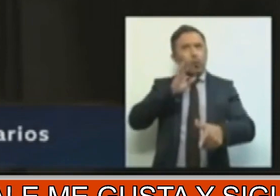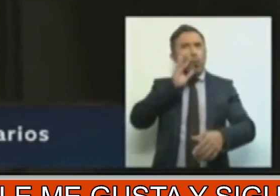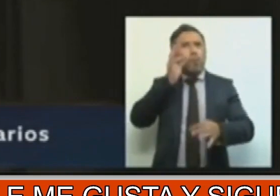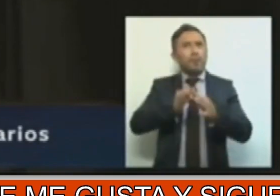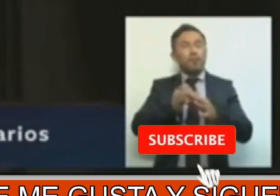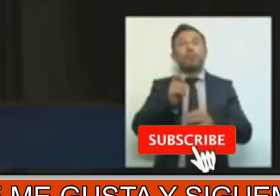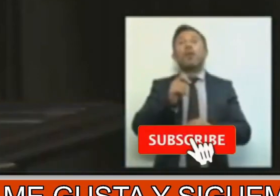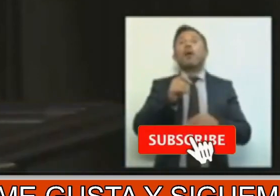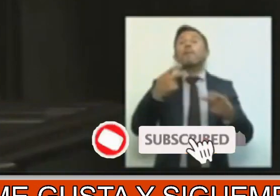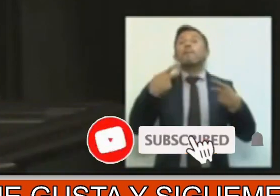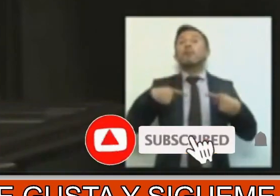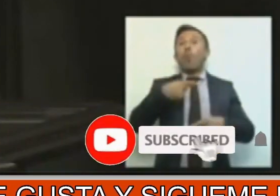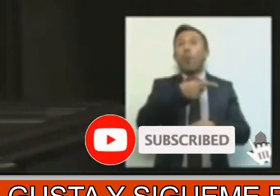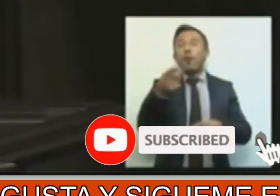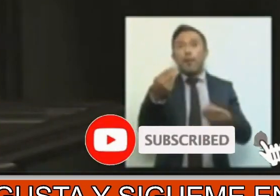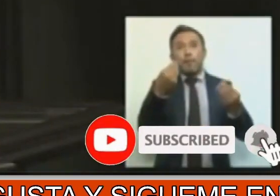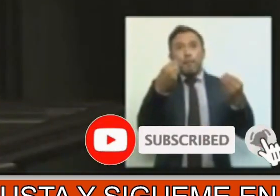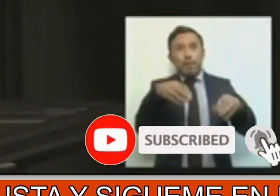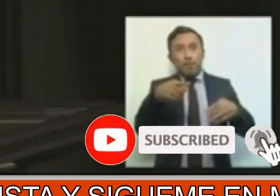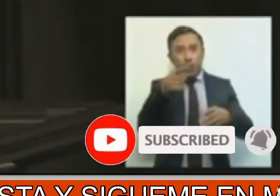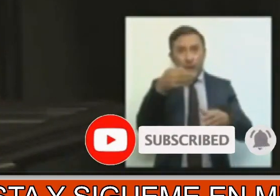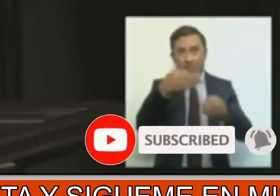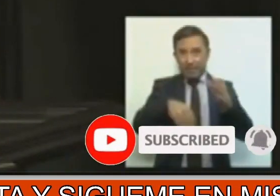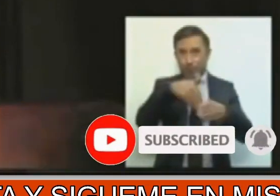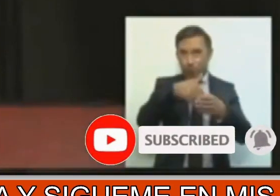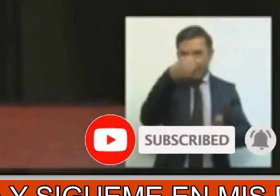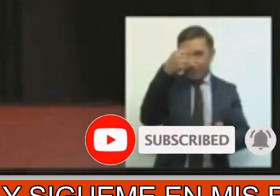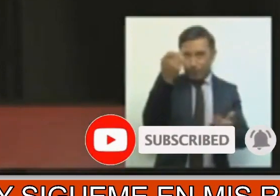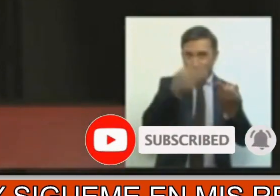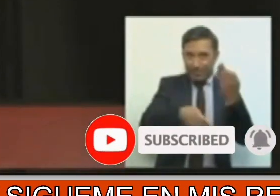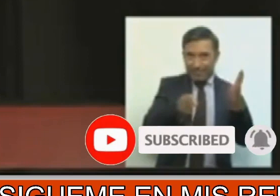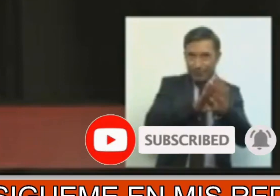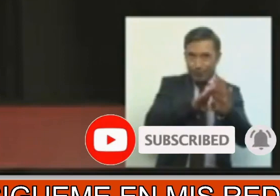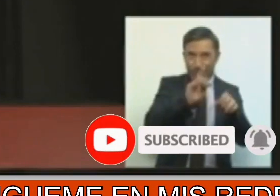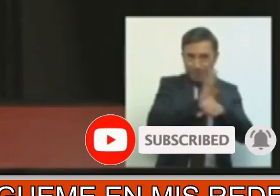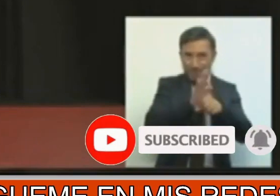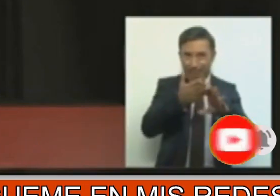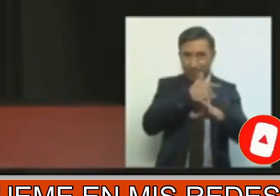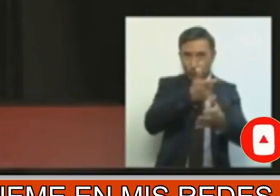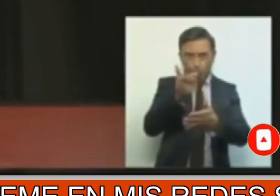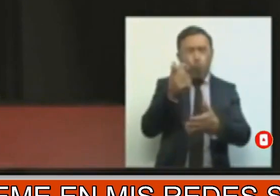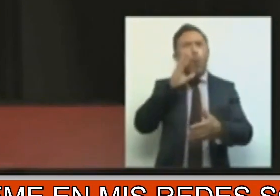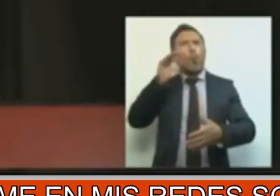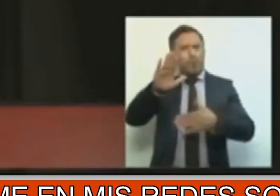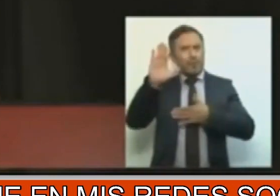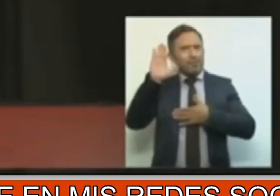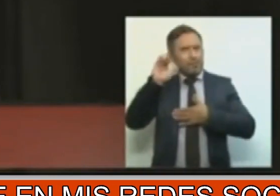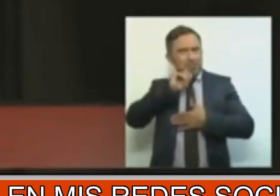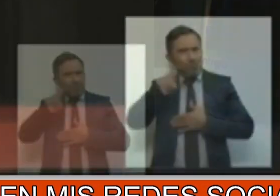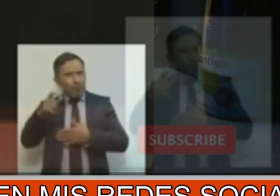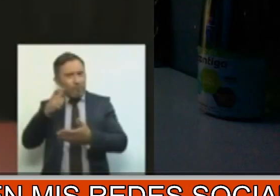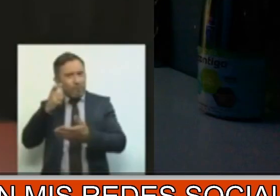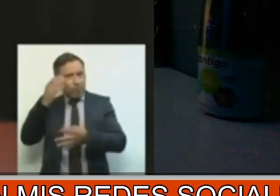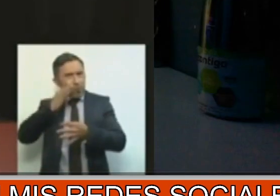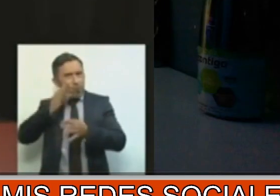compañeros que fueron afectados y que eran beneficiados de esos fideicomisos. O sea, ¿qué es lo que se plantea nada